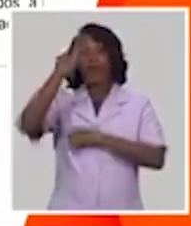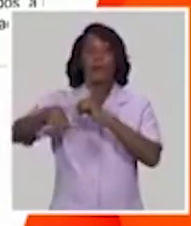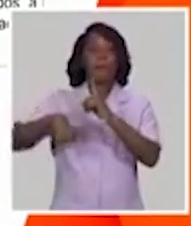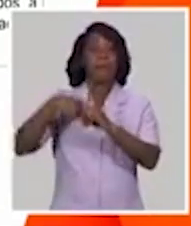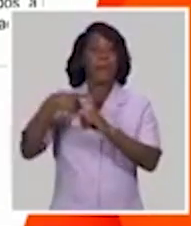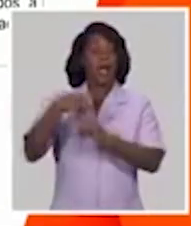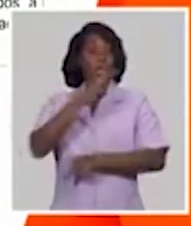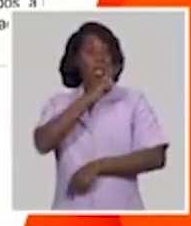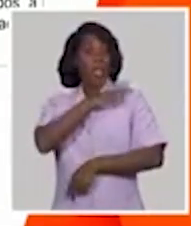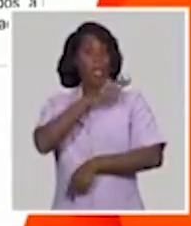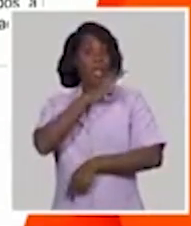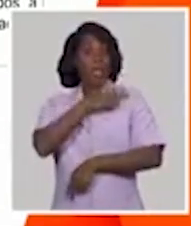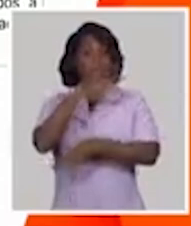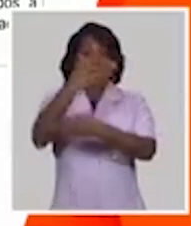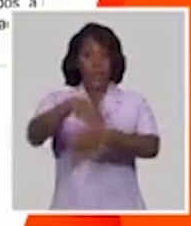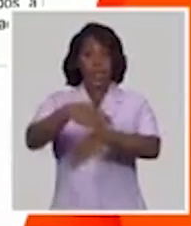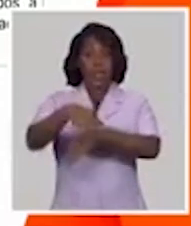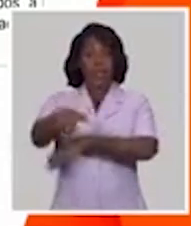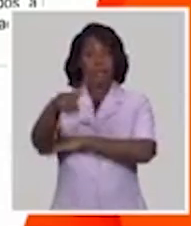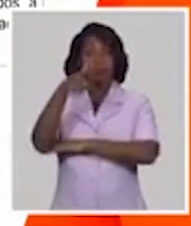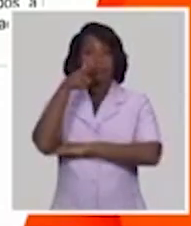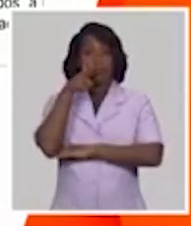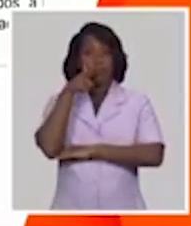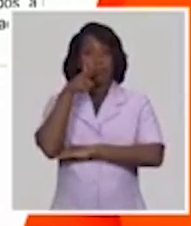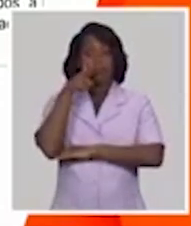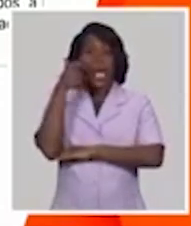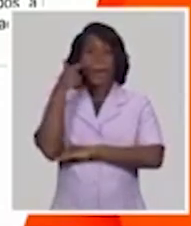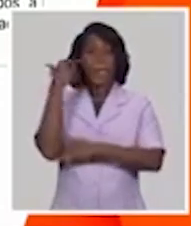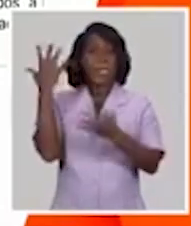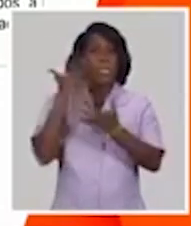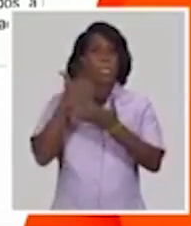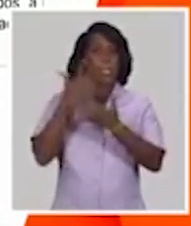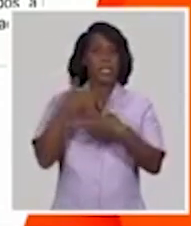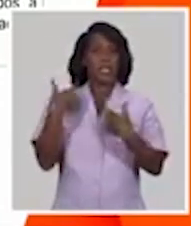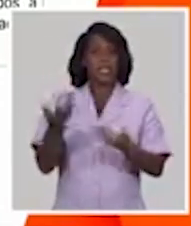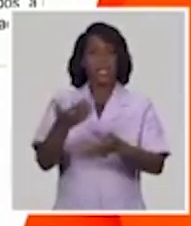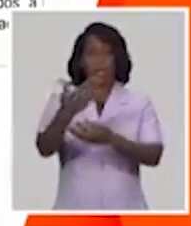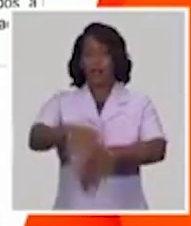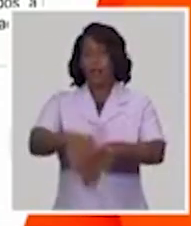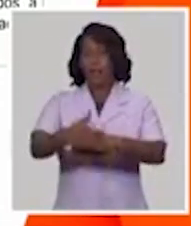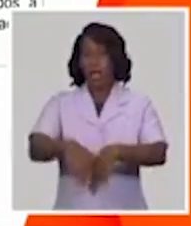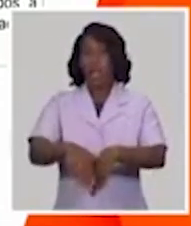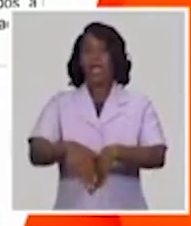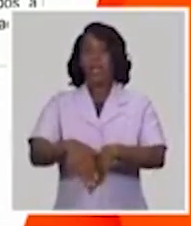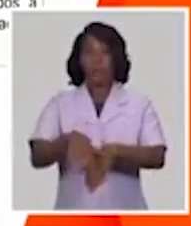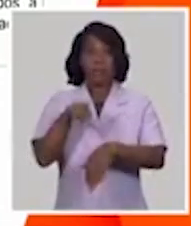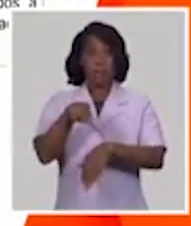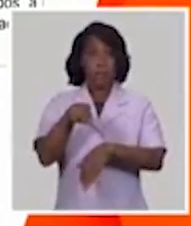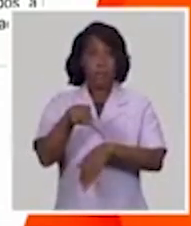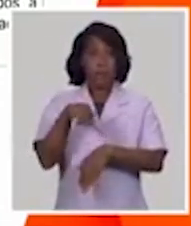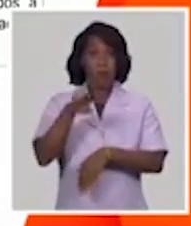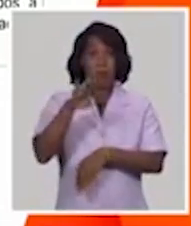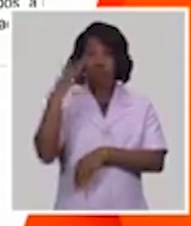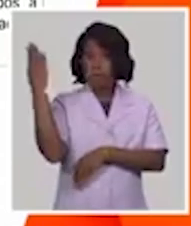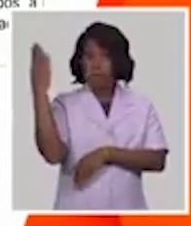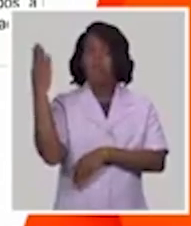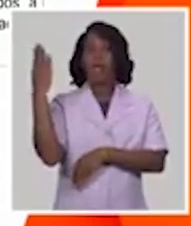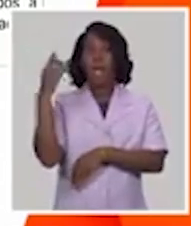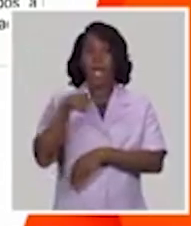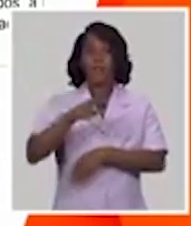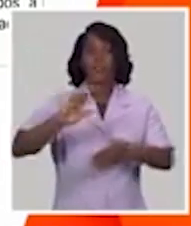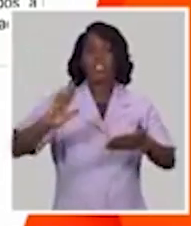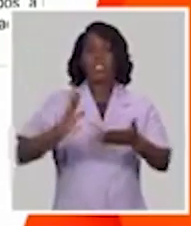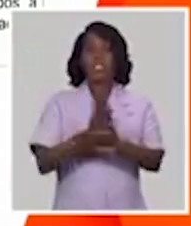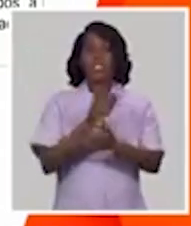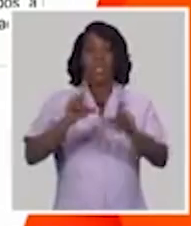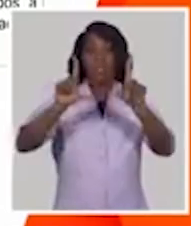Transporte, defendiendo en el modelo de actuación el retiro de la matrícula y la circulación, todo el carro que no